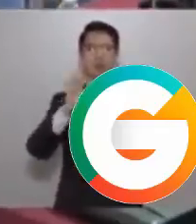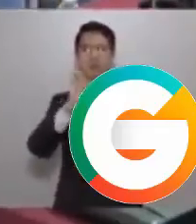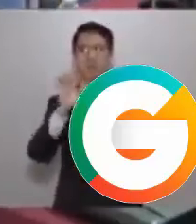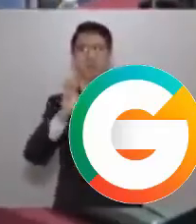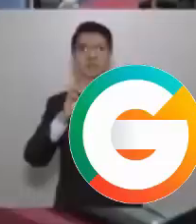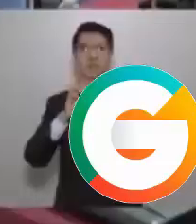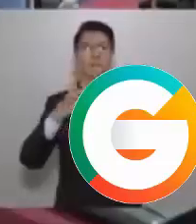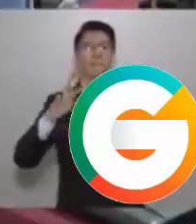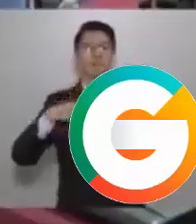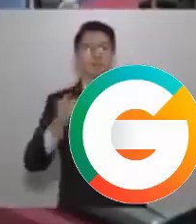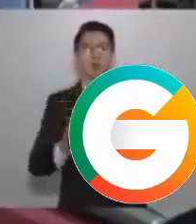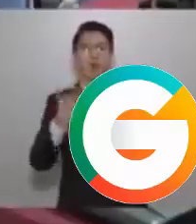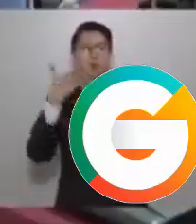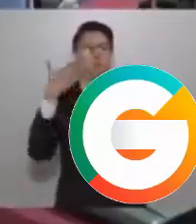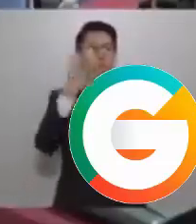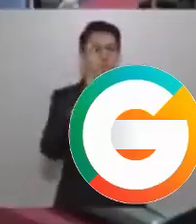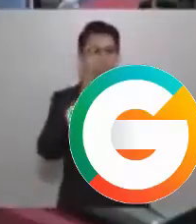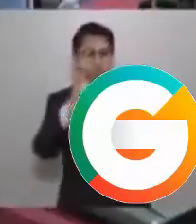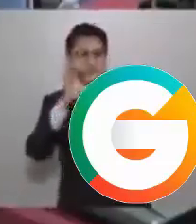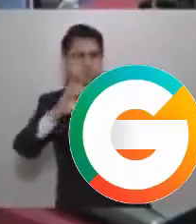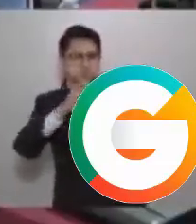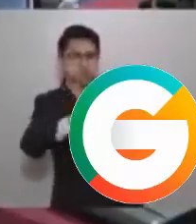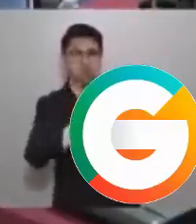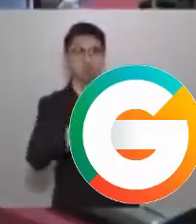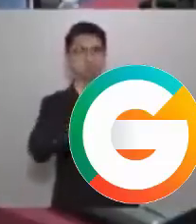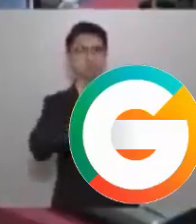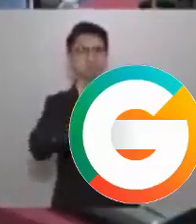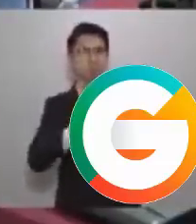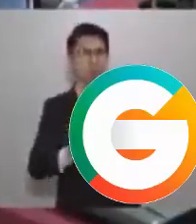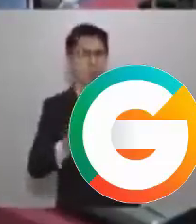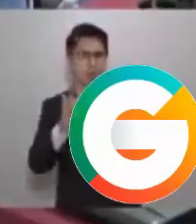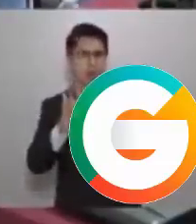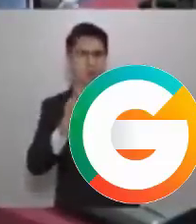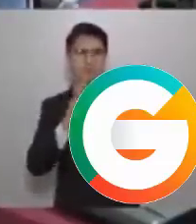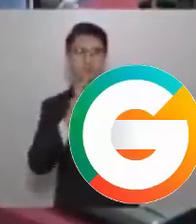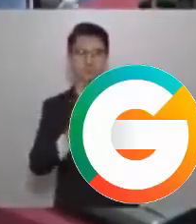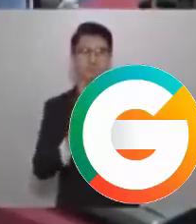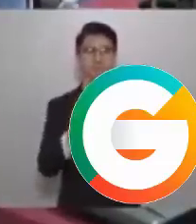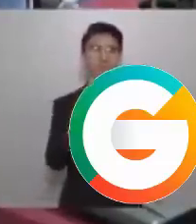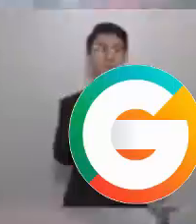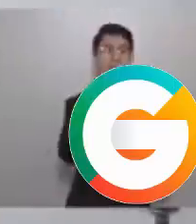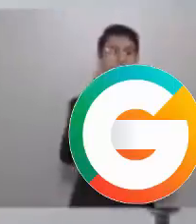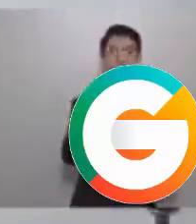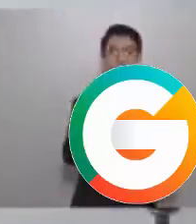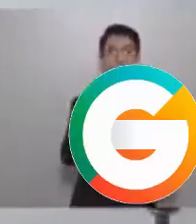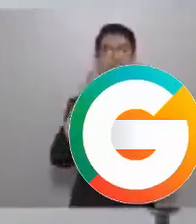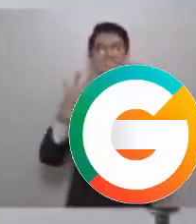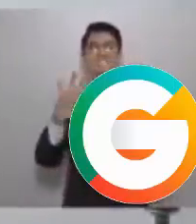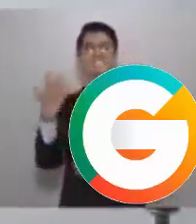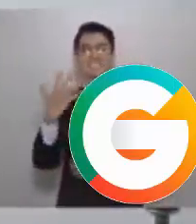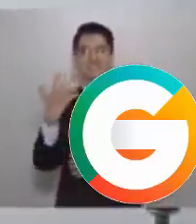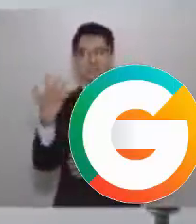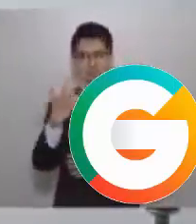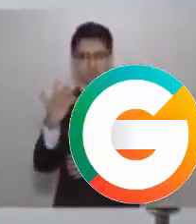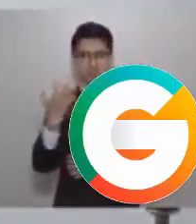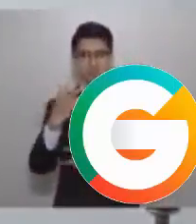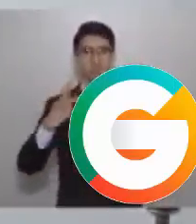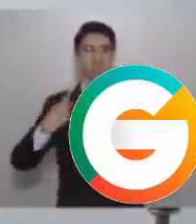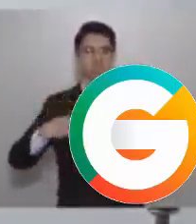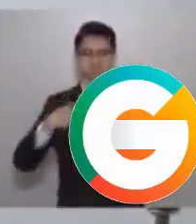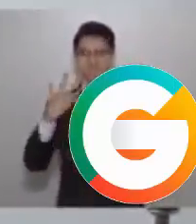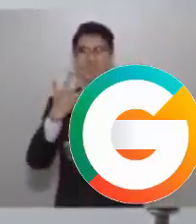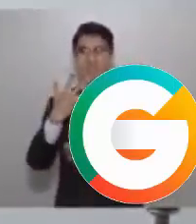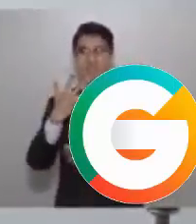personal operativo de Defensa Nacional. Va a ser canalizado a esta área de Ensenada para reforzar la búsqueda. Con